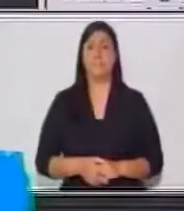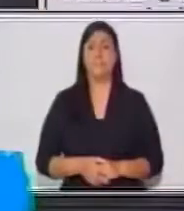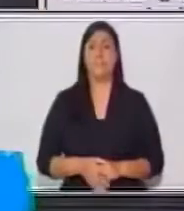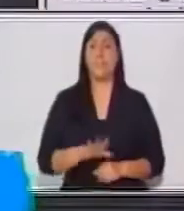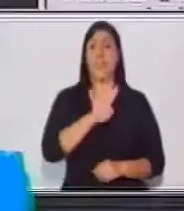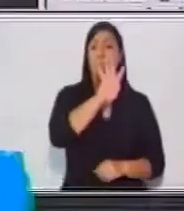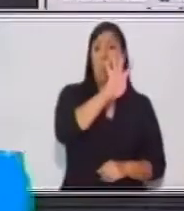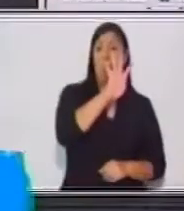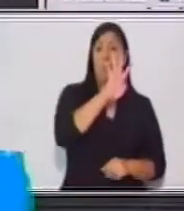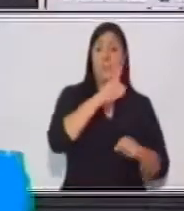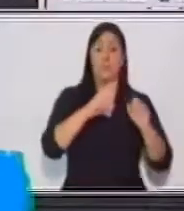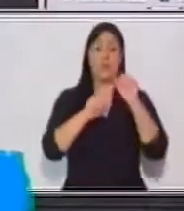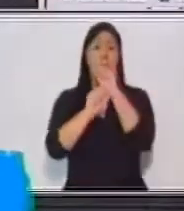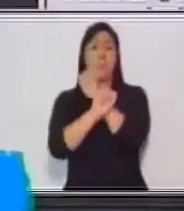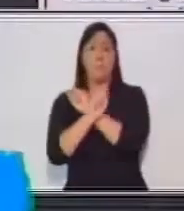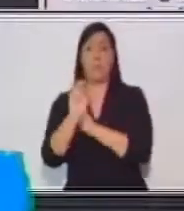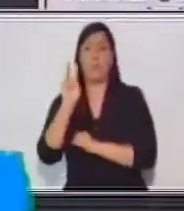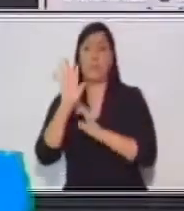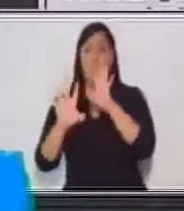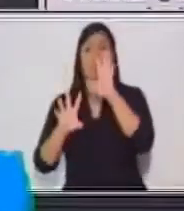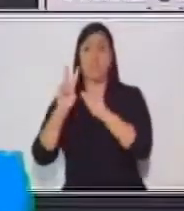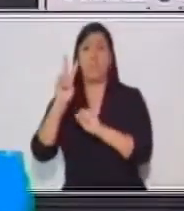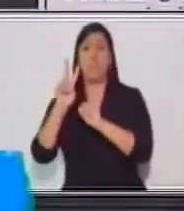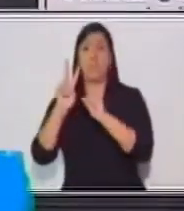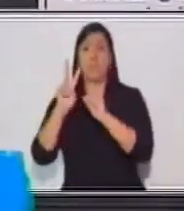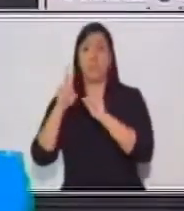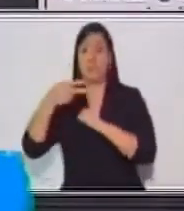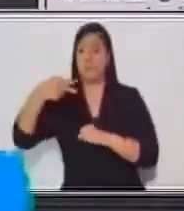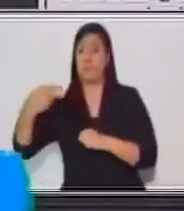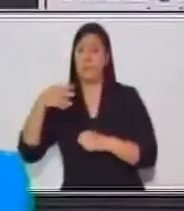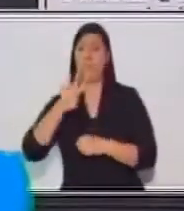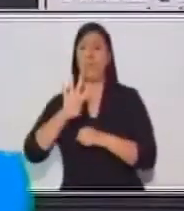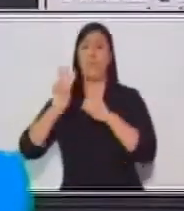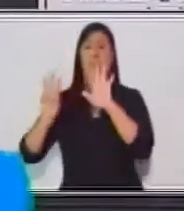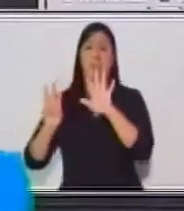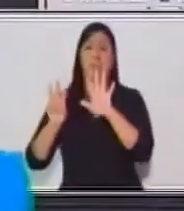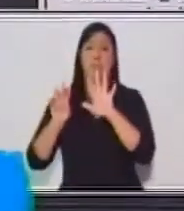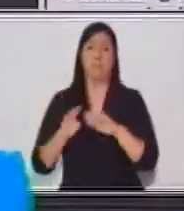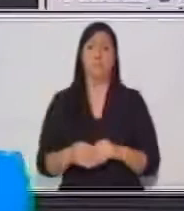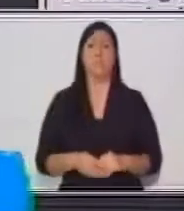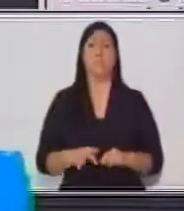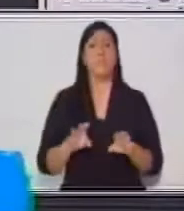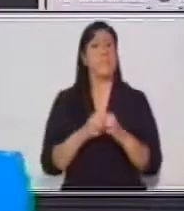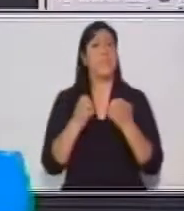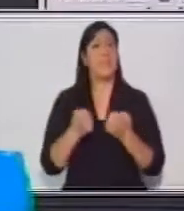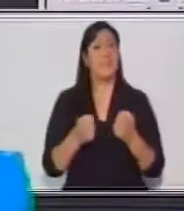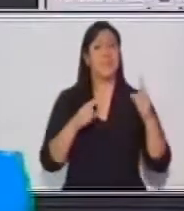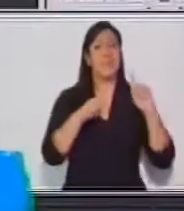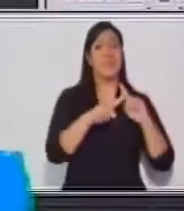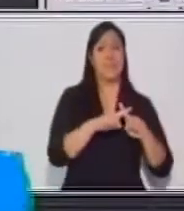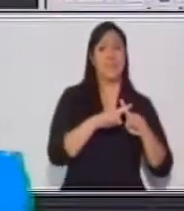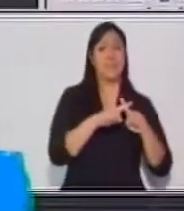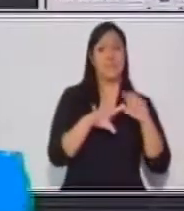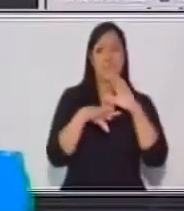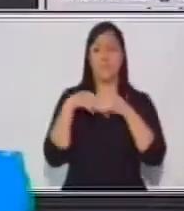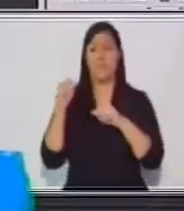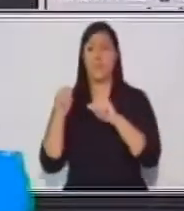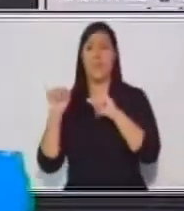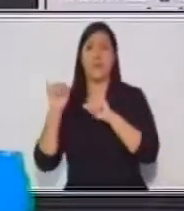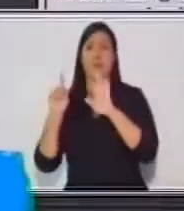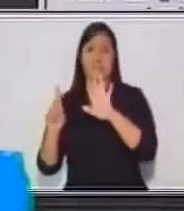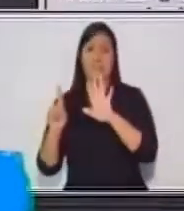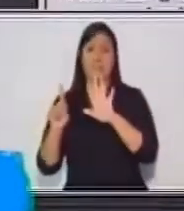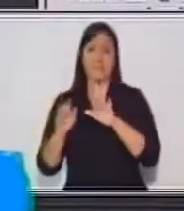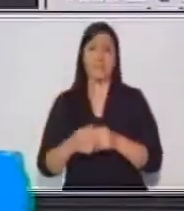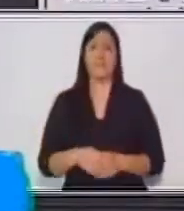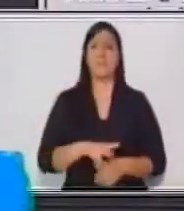4 por 12 es 48. Ahora, para X igual a 6. Y es